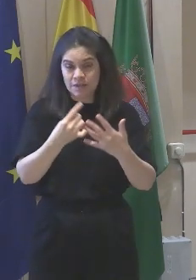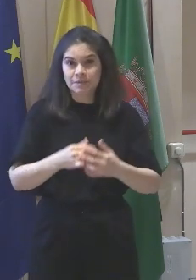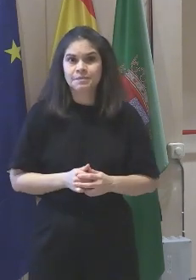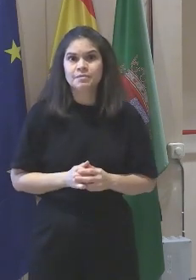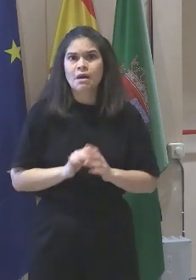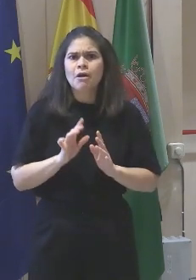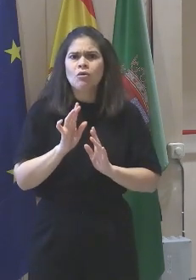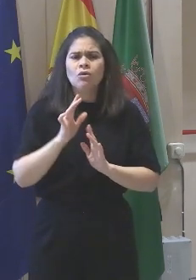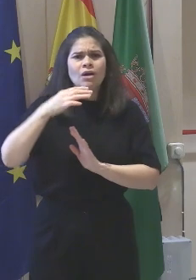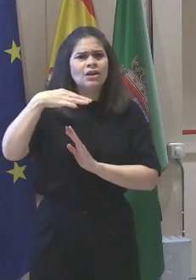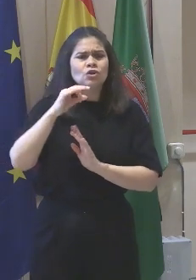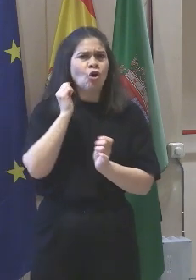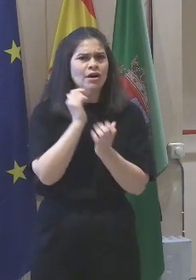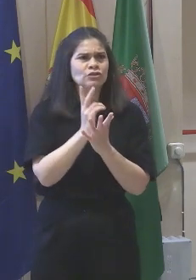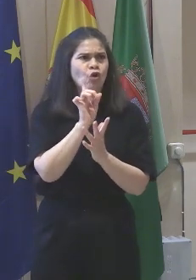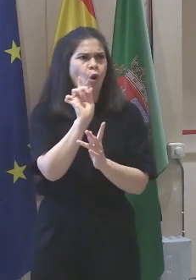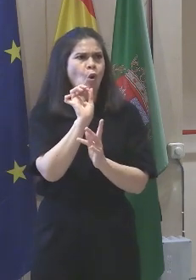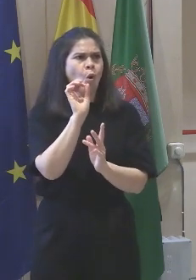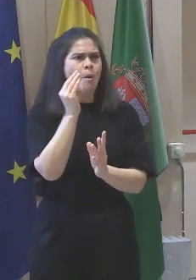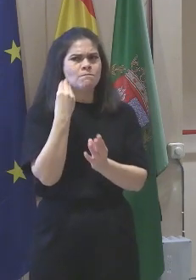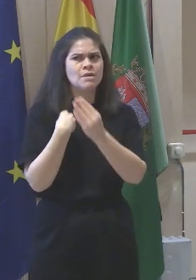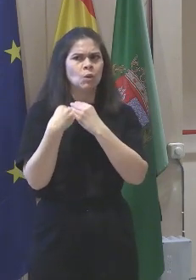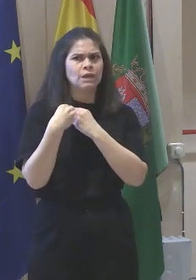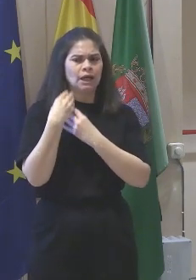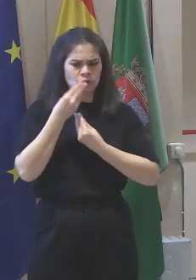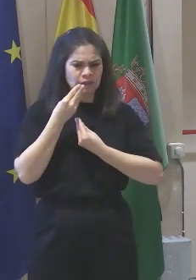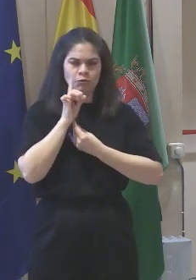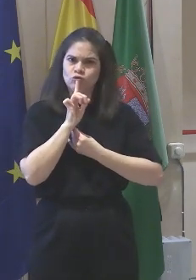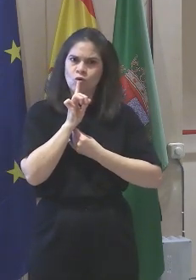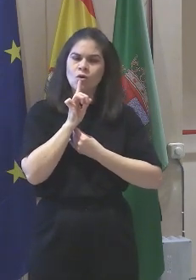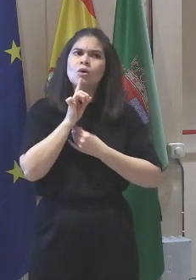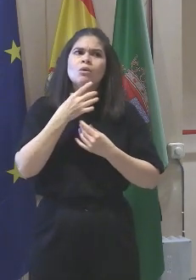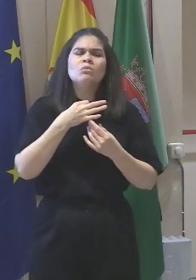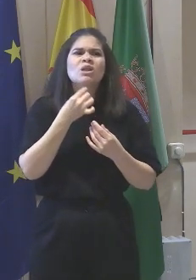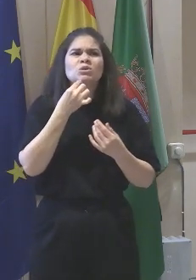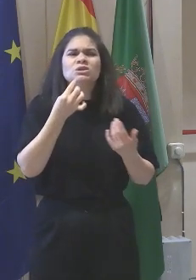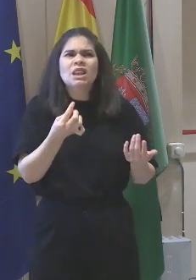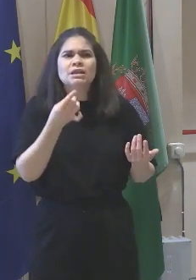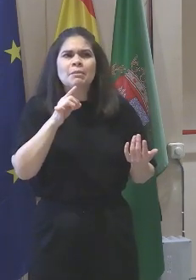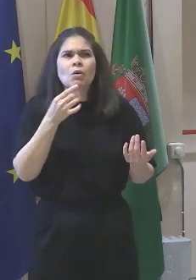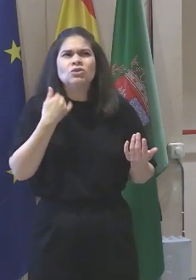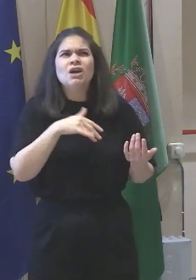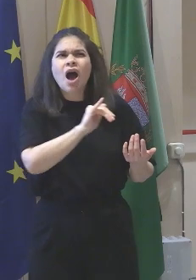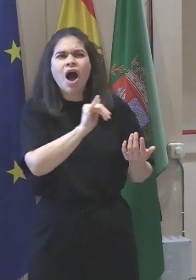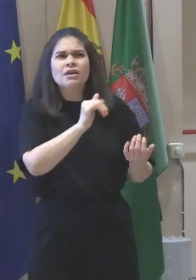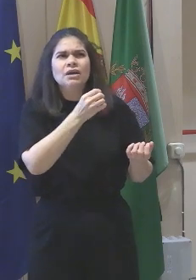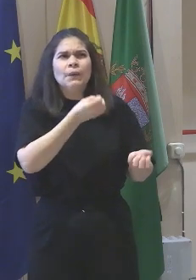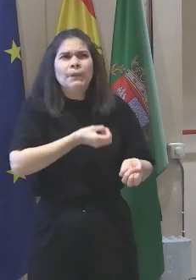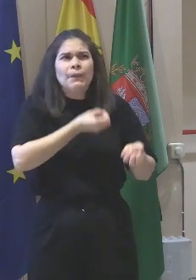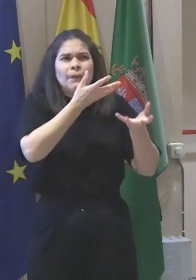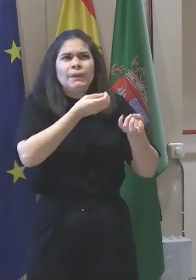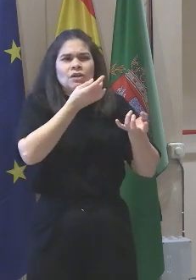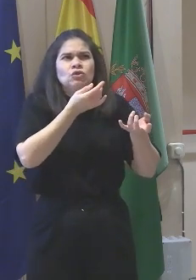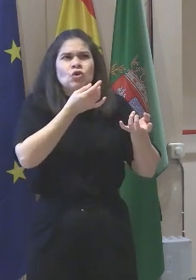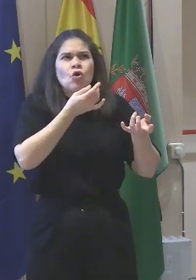Pero no son los únicos retos o preguntas que nos podemos preguntar, ¿no? Bueno, y una vez que tenemos un diagnóstico de diabetes tipo 1